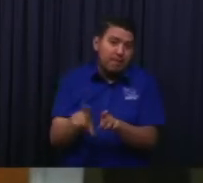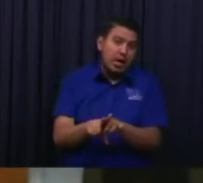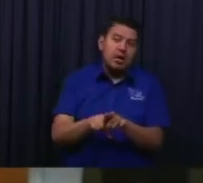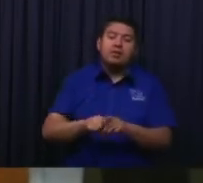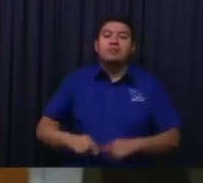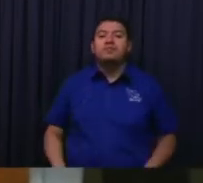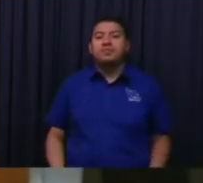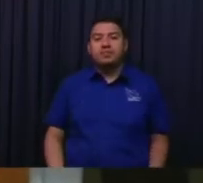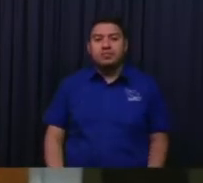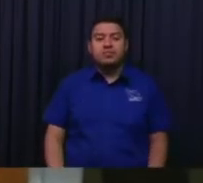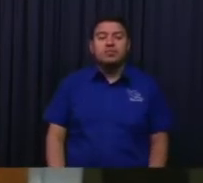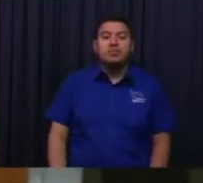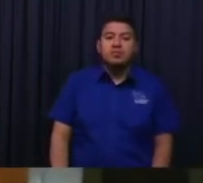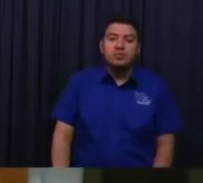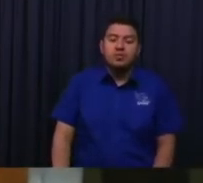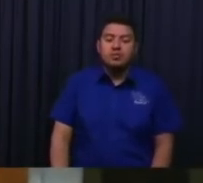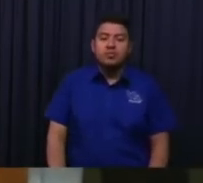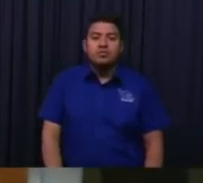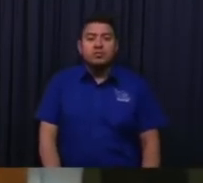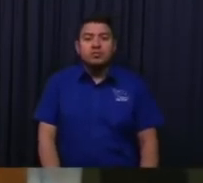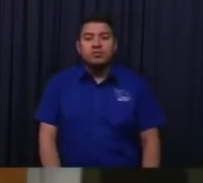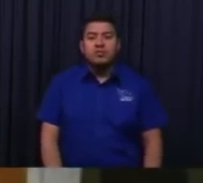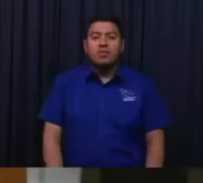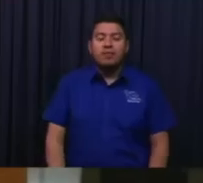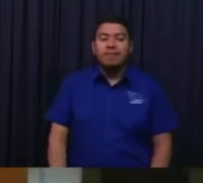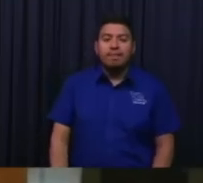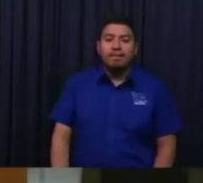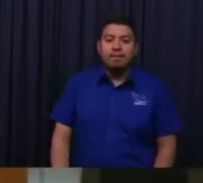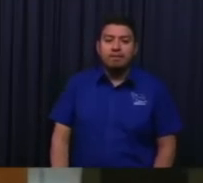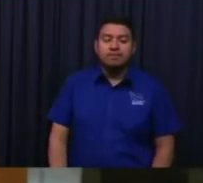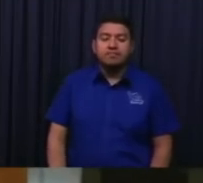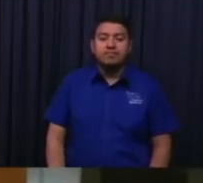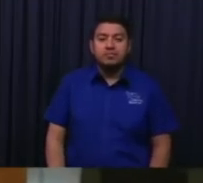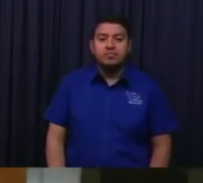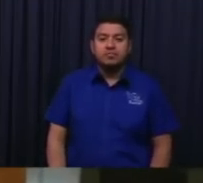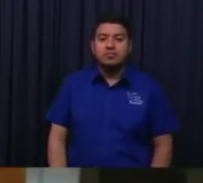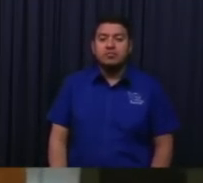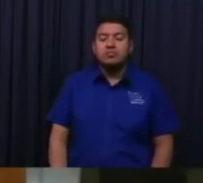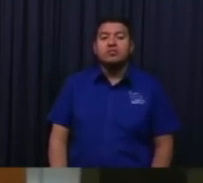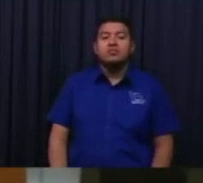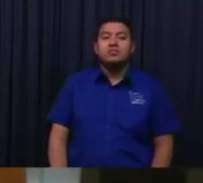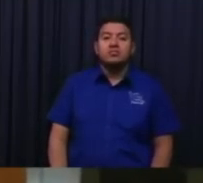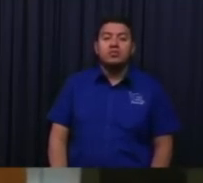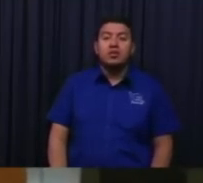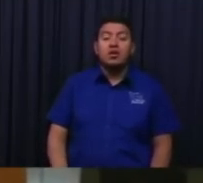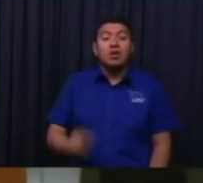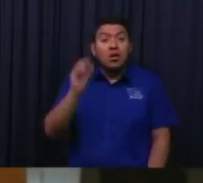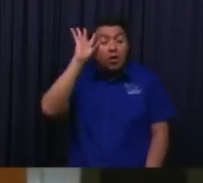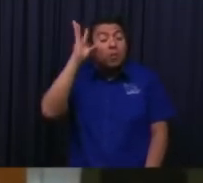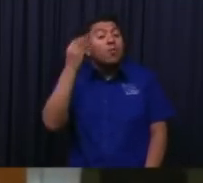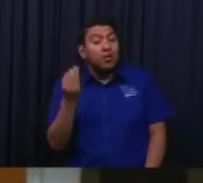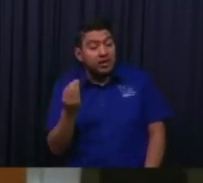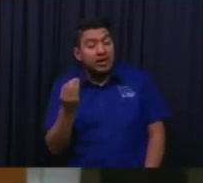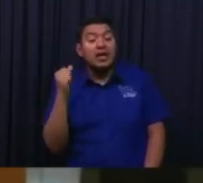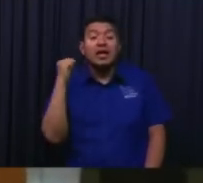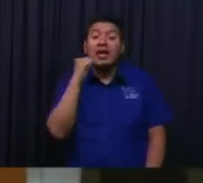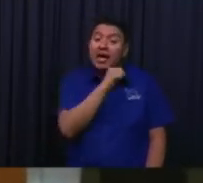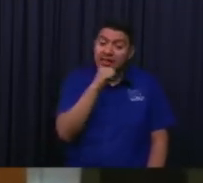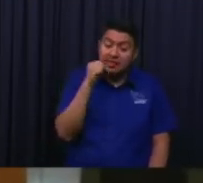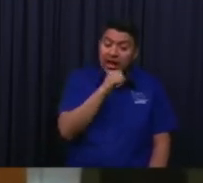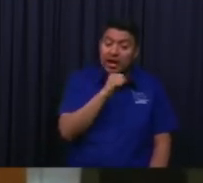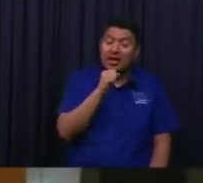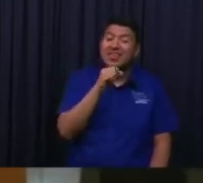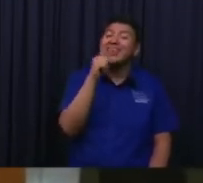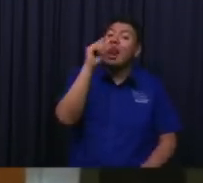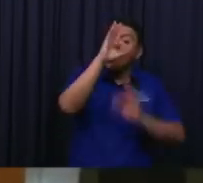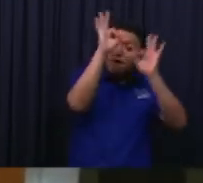en el culto. ¿Por qué danzábamos? Pues eso hay que explicarlo. ¿Por qué cantábamos de la forma como lo hacemos? Hay que explicarlo.